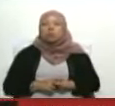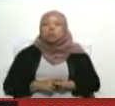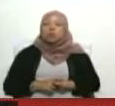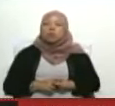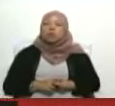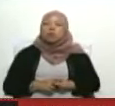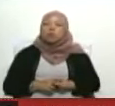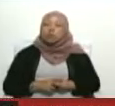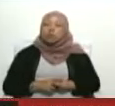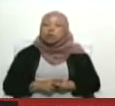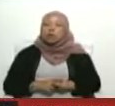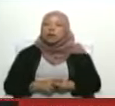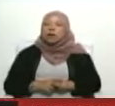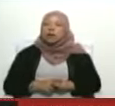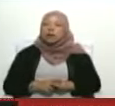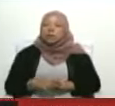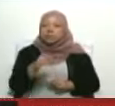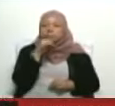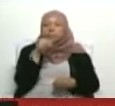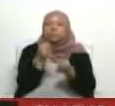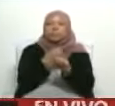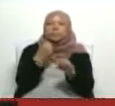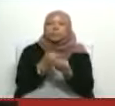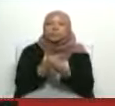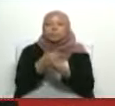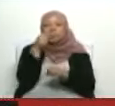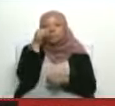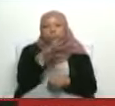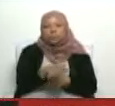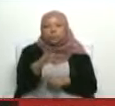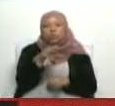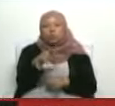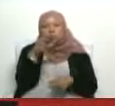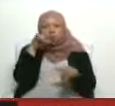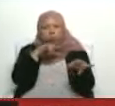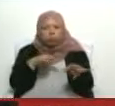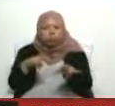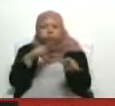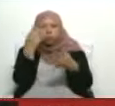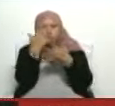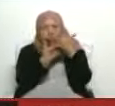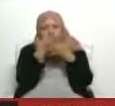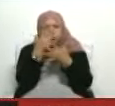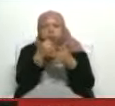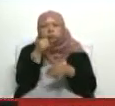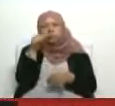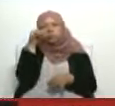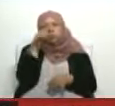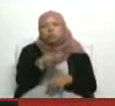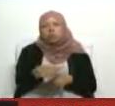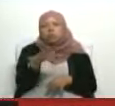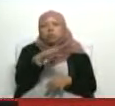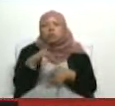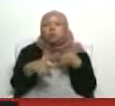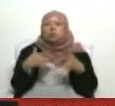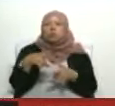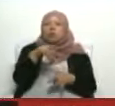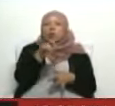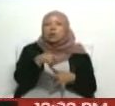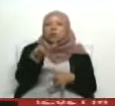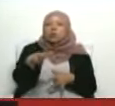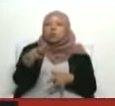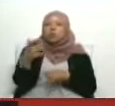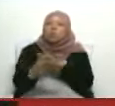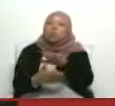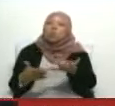nuevamente, repito, esa obsesión psicótica, atentar contra la vida del